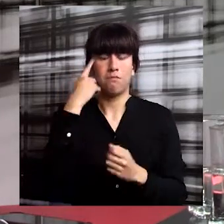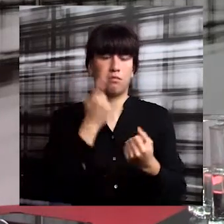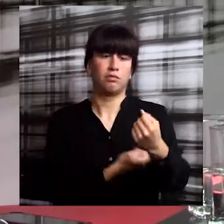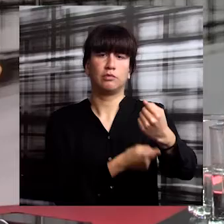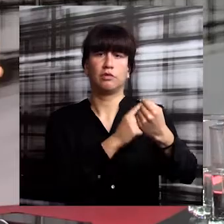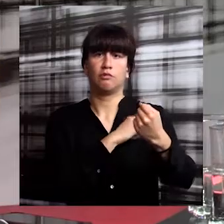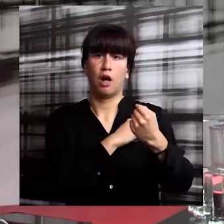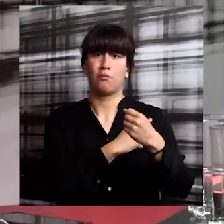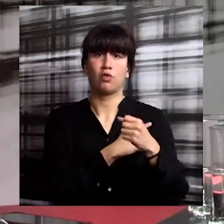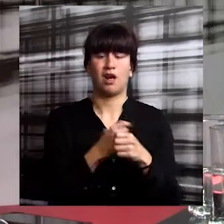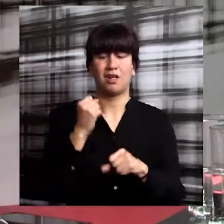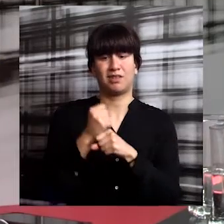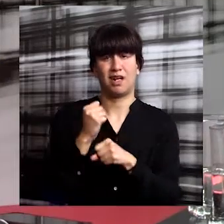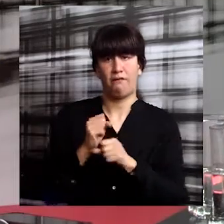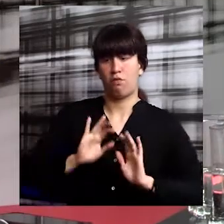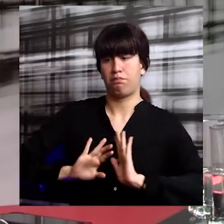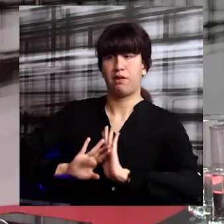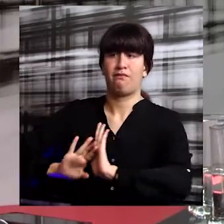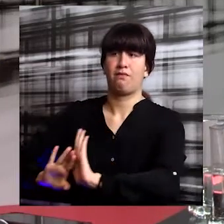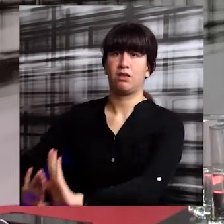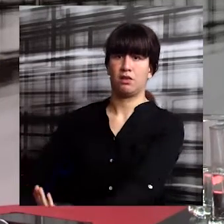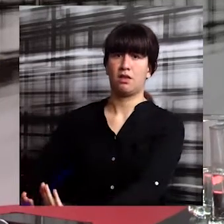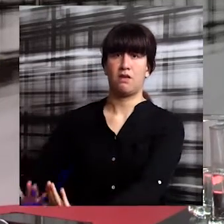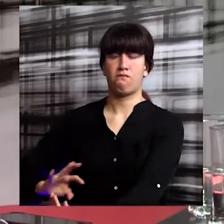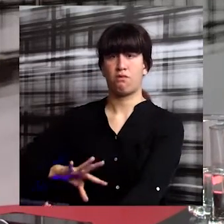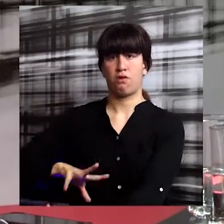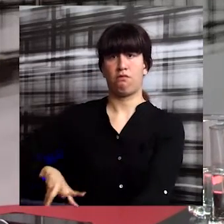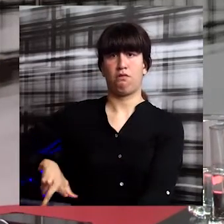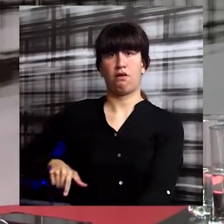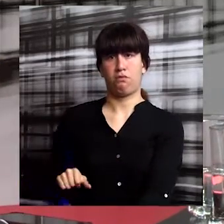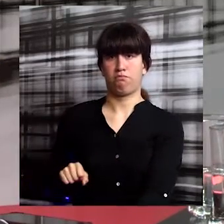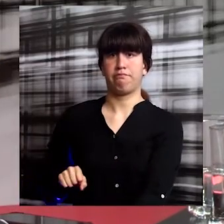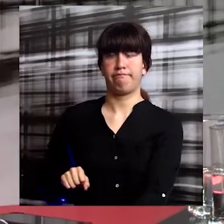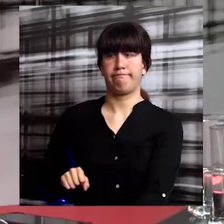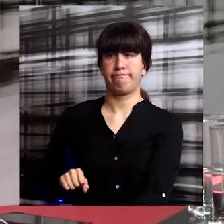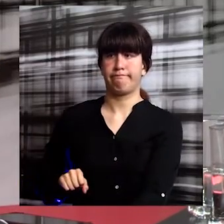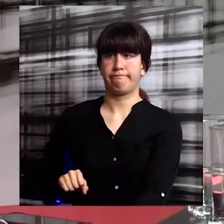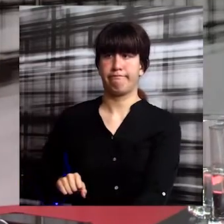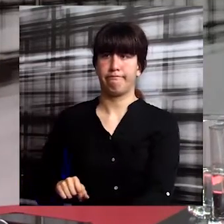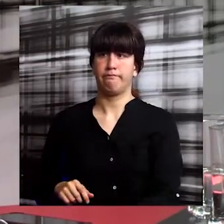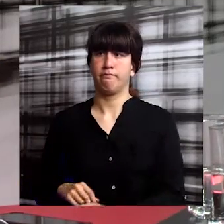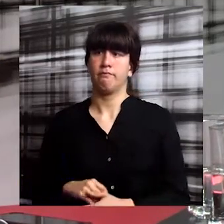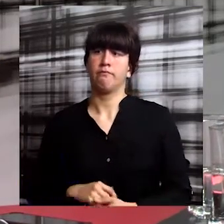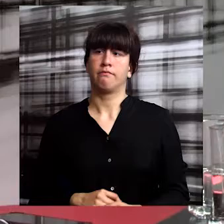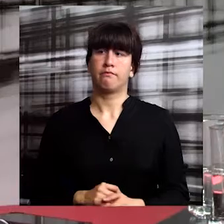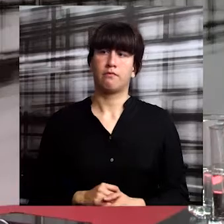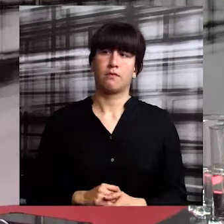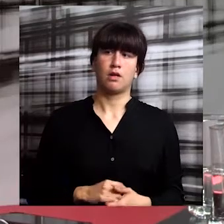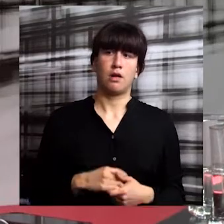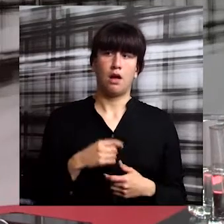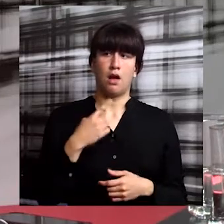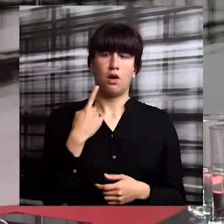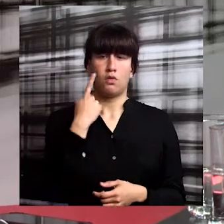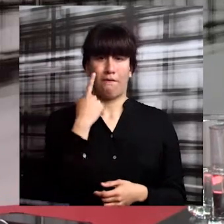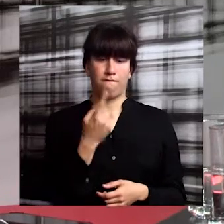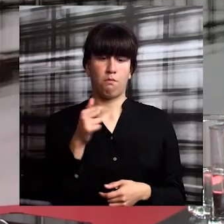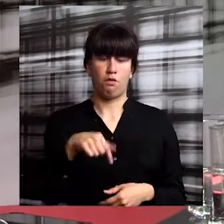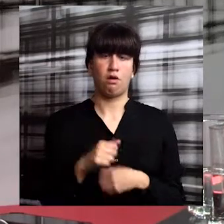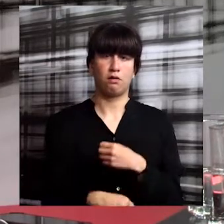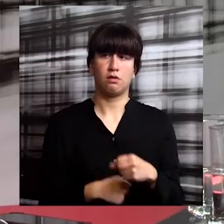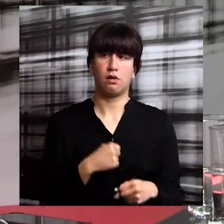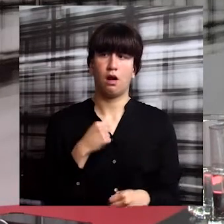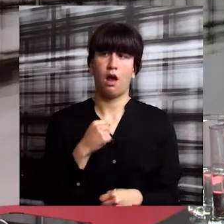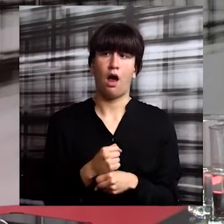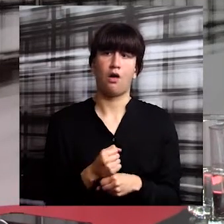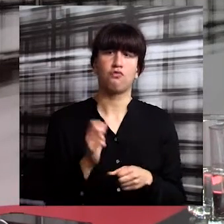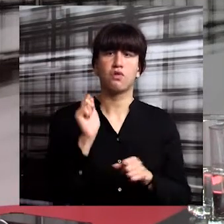fortalecer la labor preventiva y atacar de frente el tema del delito. No nos olvidemos que este año, además,